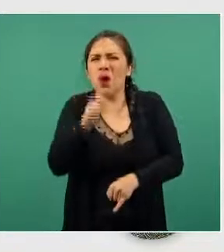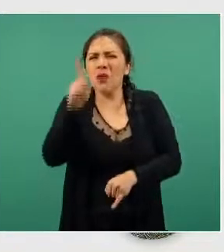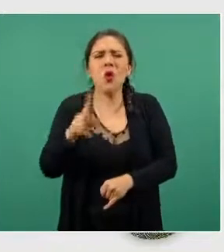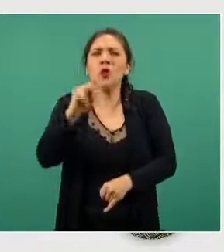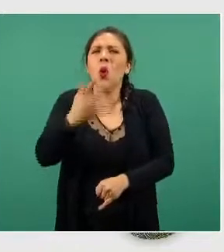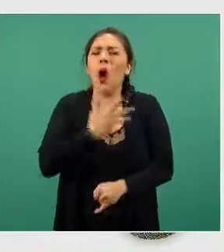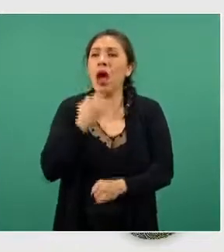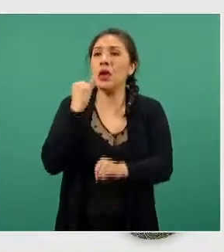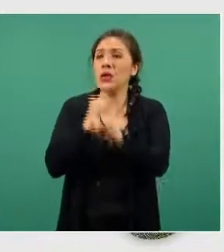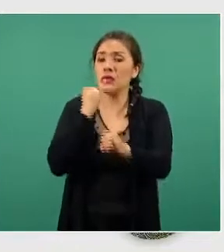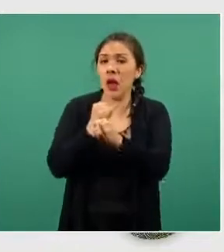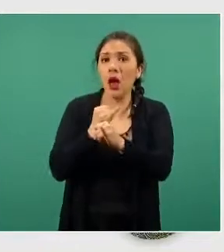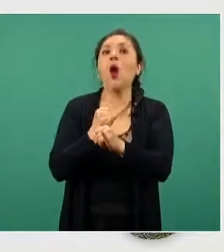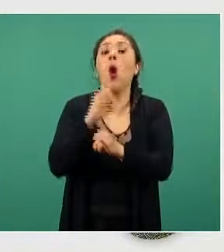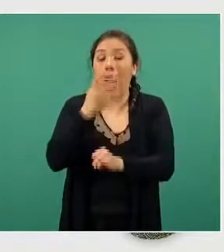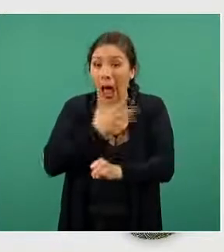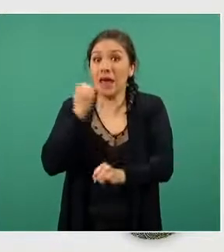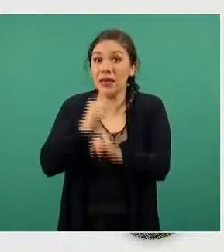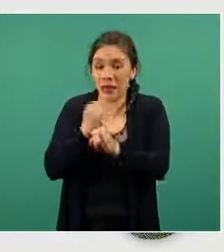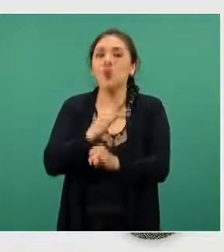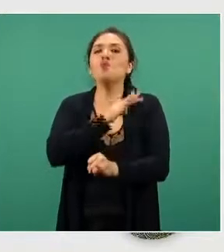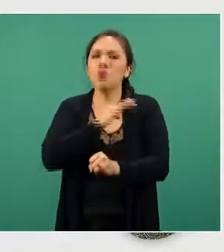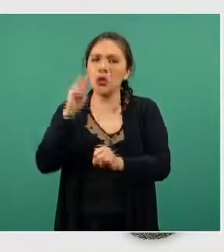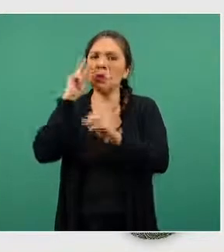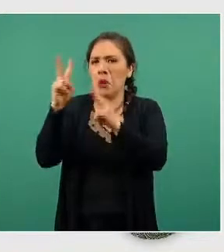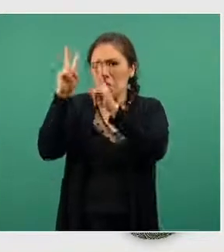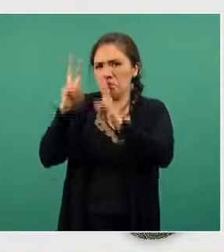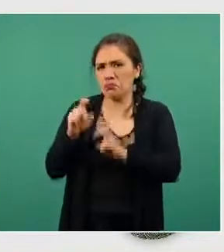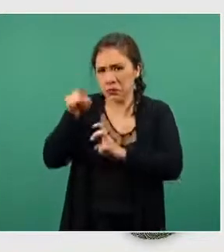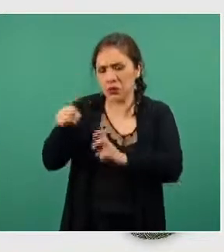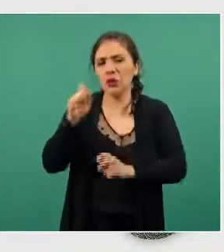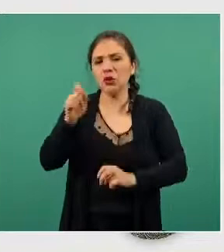acceso a Internet, se puede acceder a este. Y esta es la página,